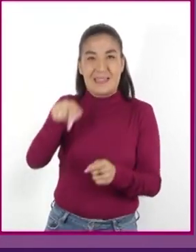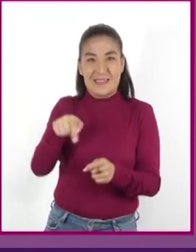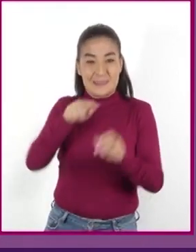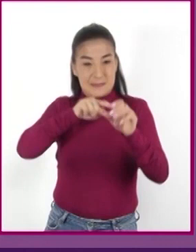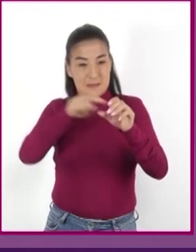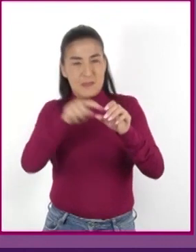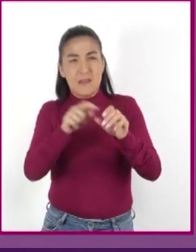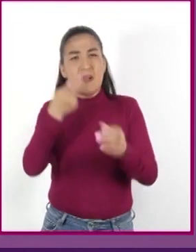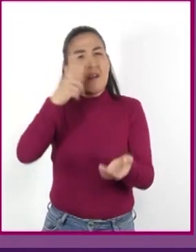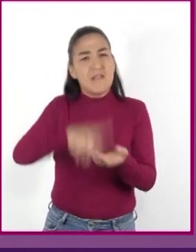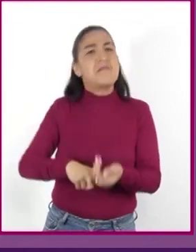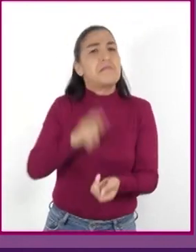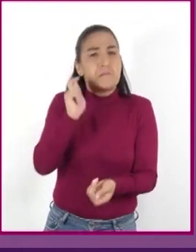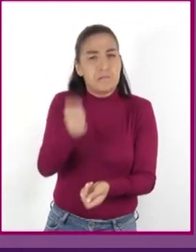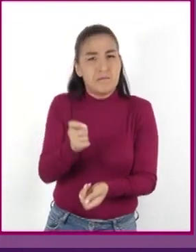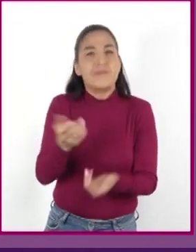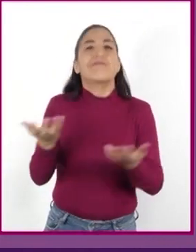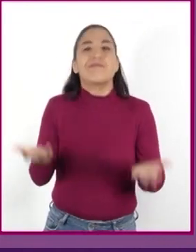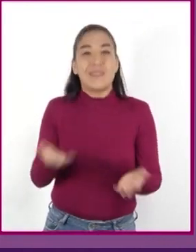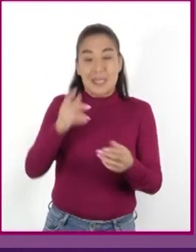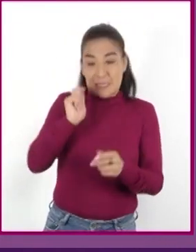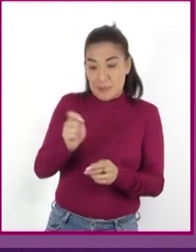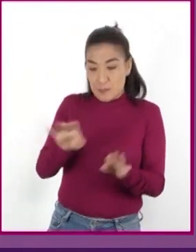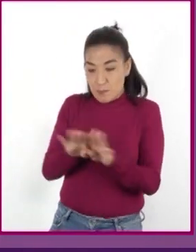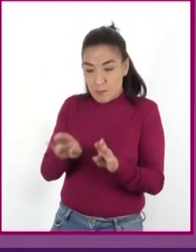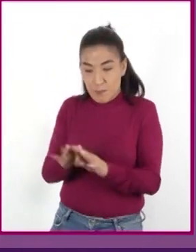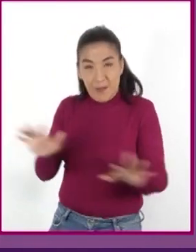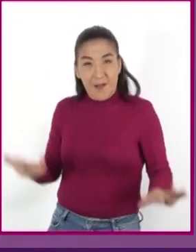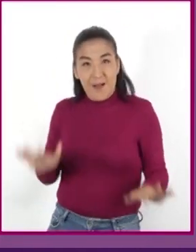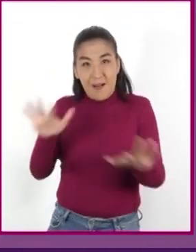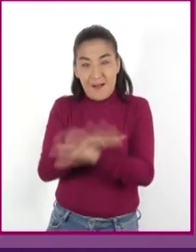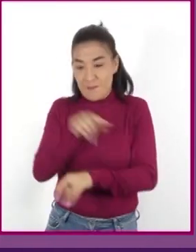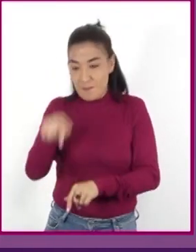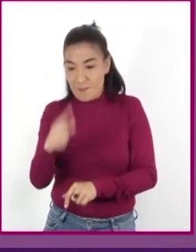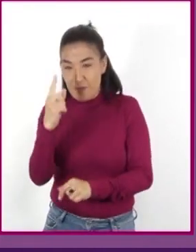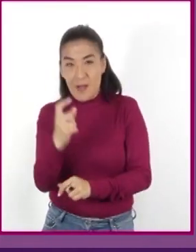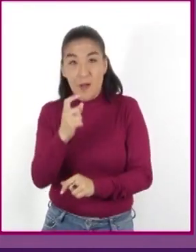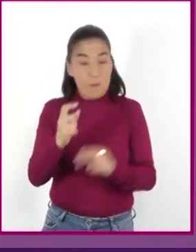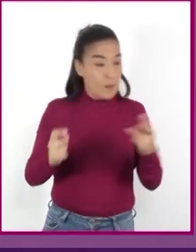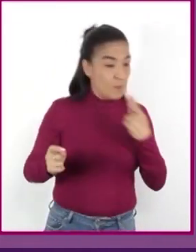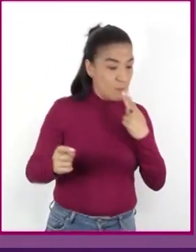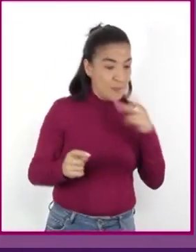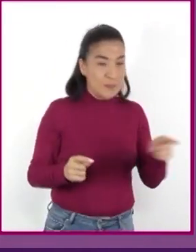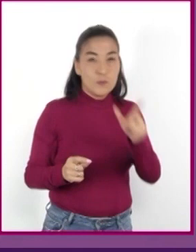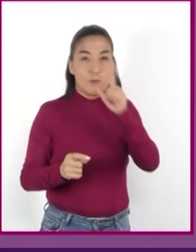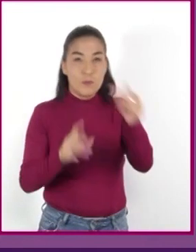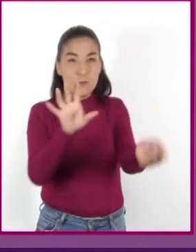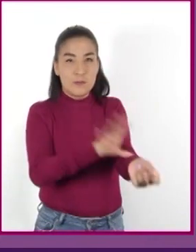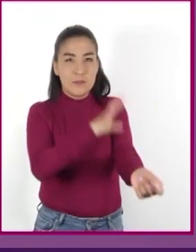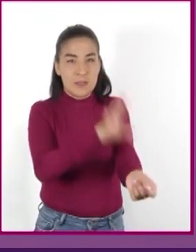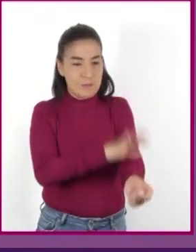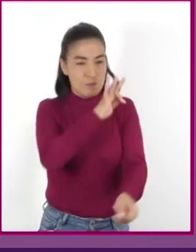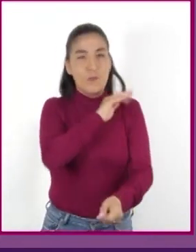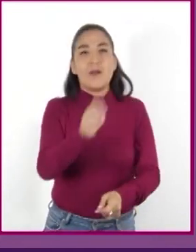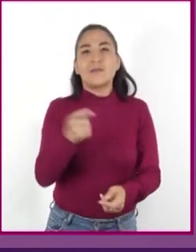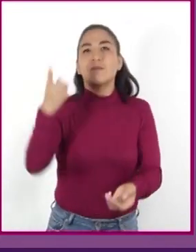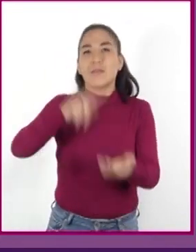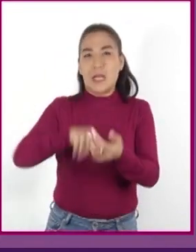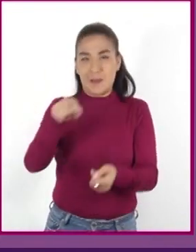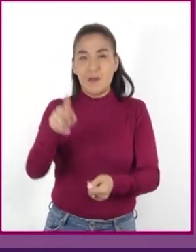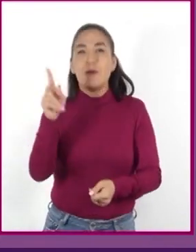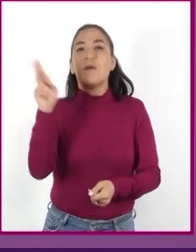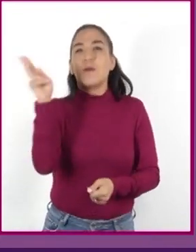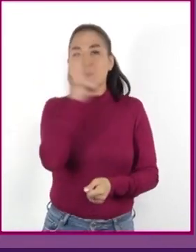Esto se debe a que al descomponer las moléculas de agua usando electricidad, es posible obtener hidrógeno y